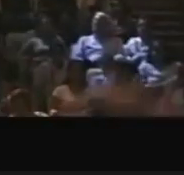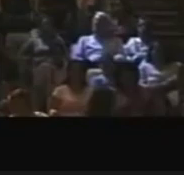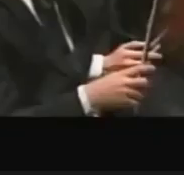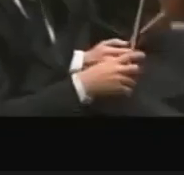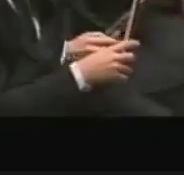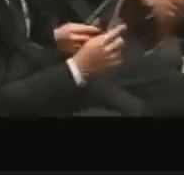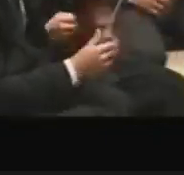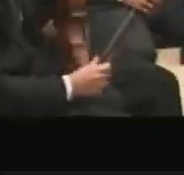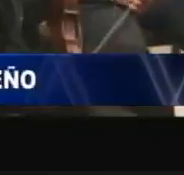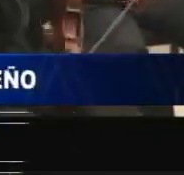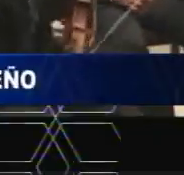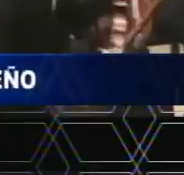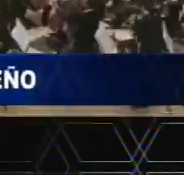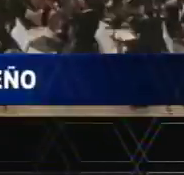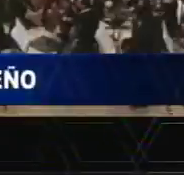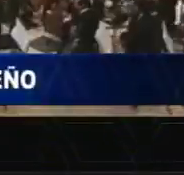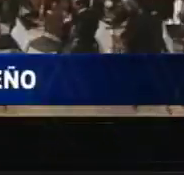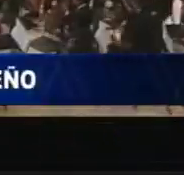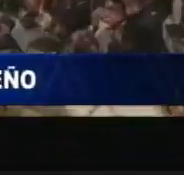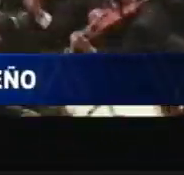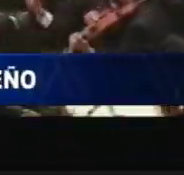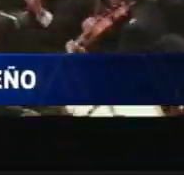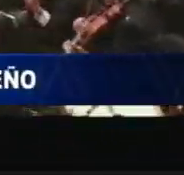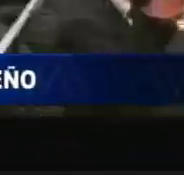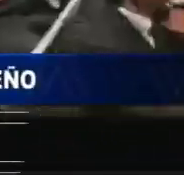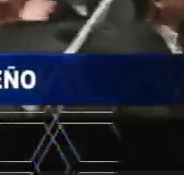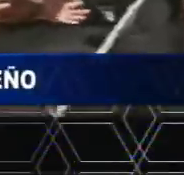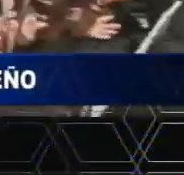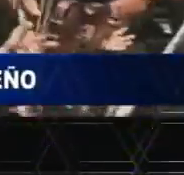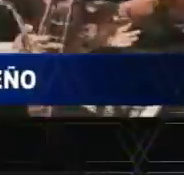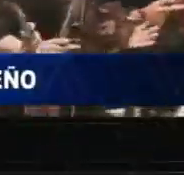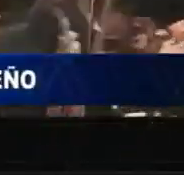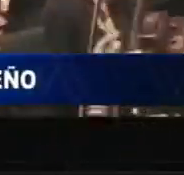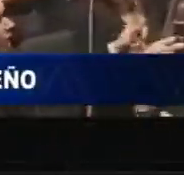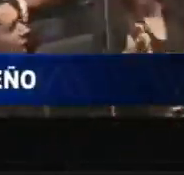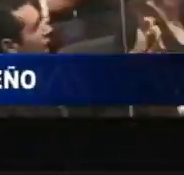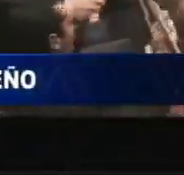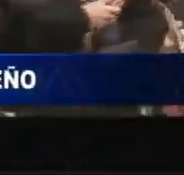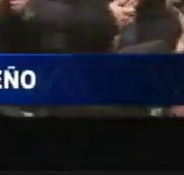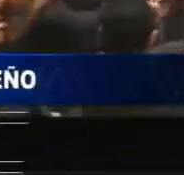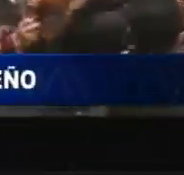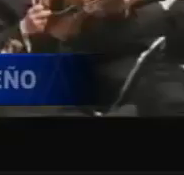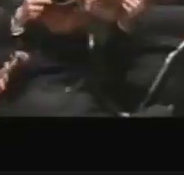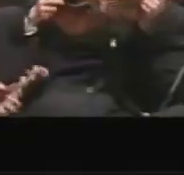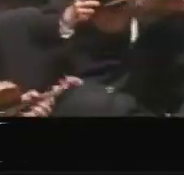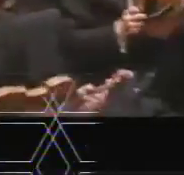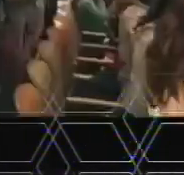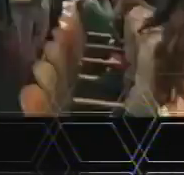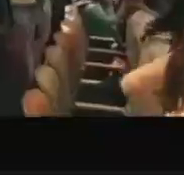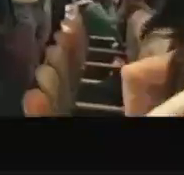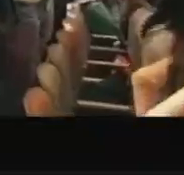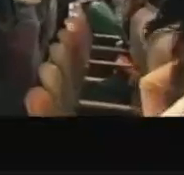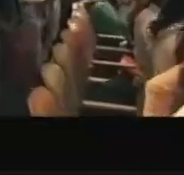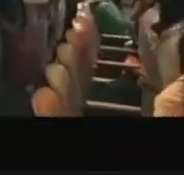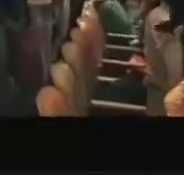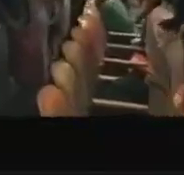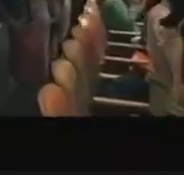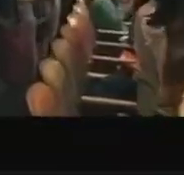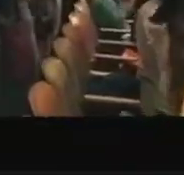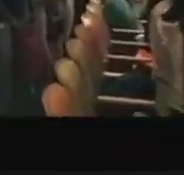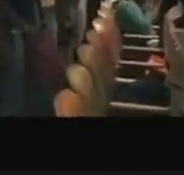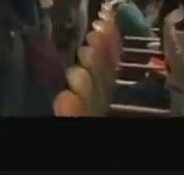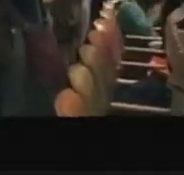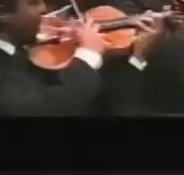Ante más de 50 millones de espectadores, Dudamel elevará su batuta en Viena para concierto de Año